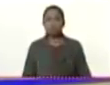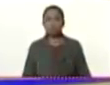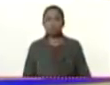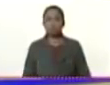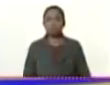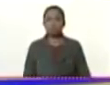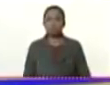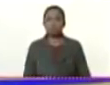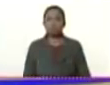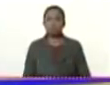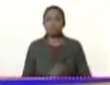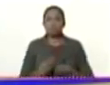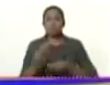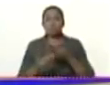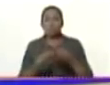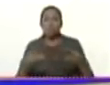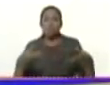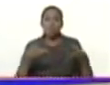brigadas